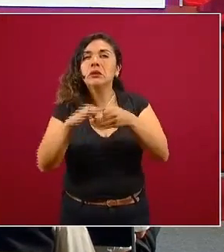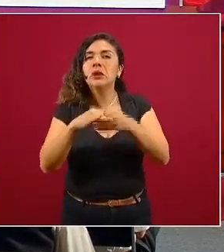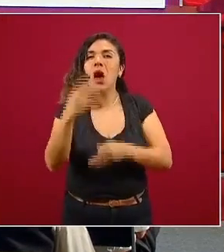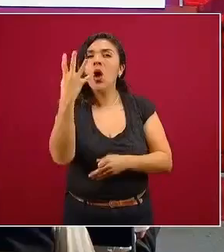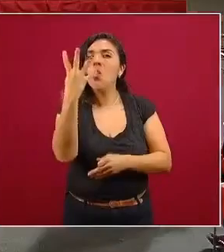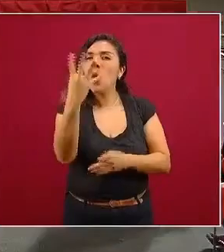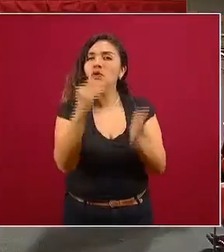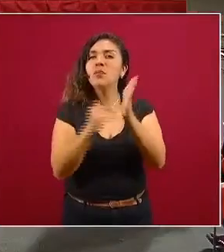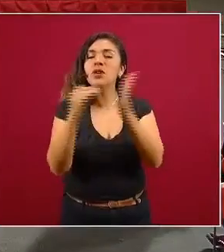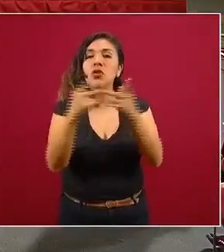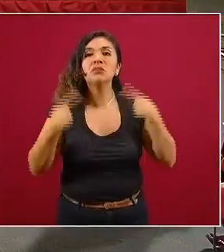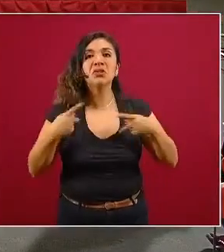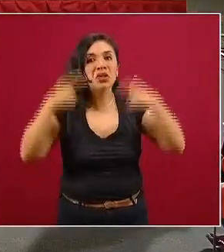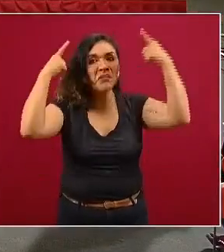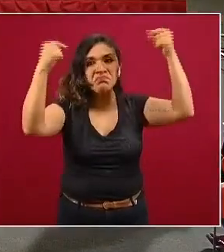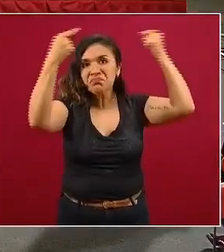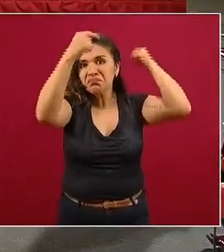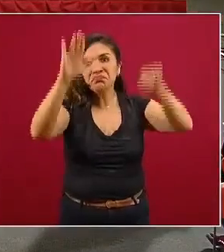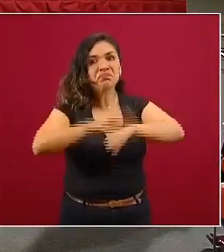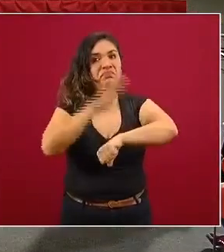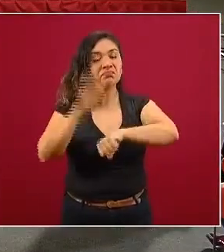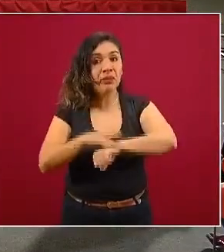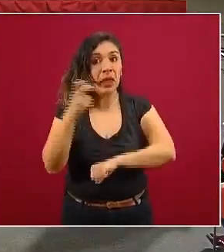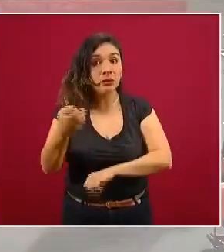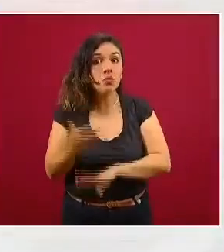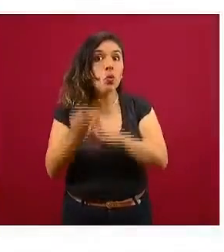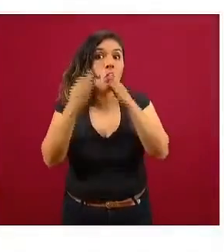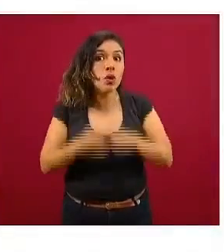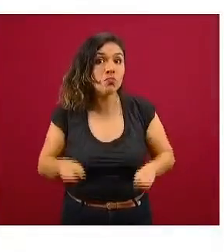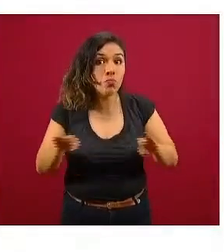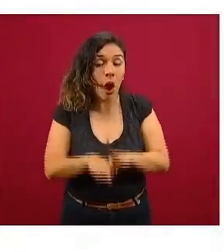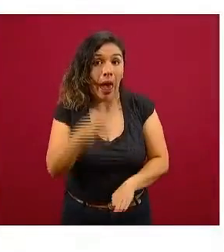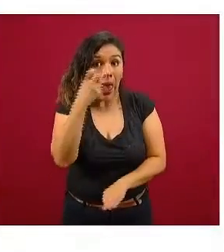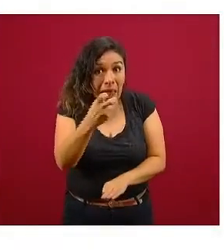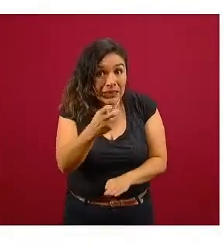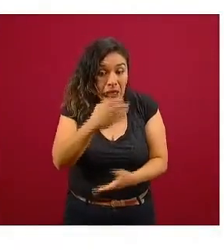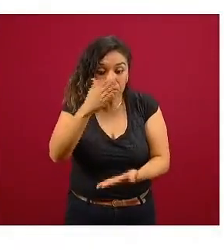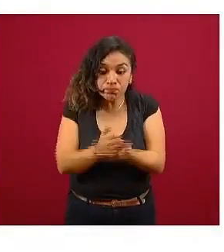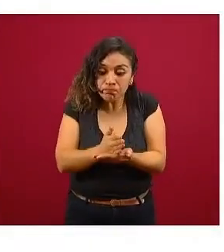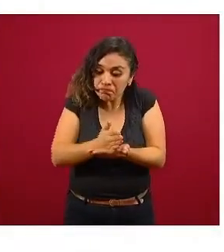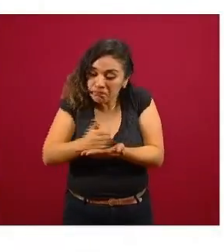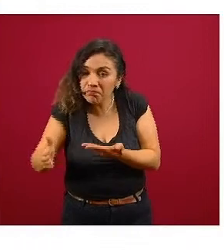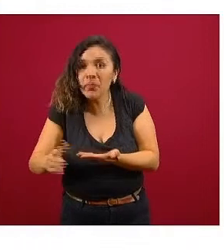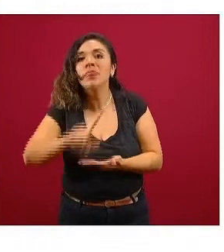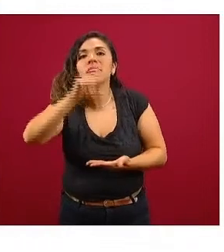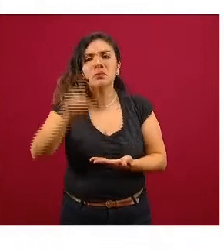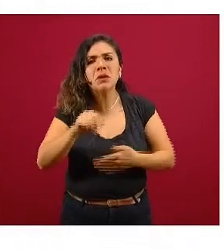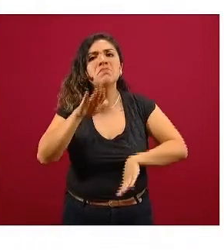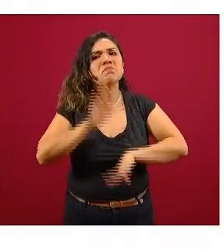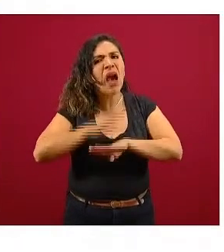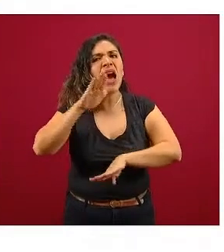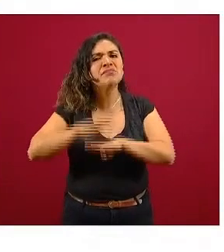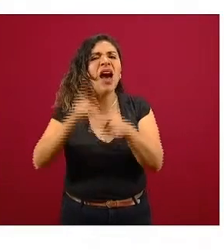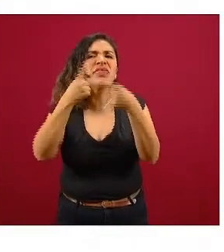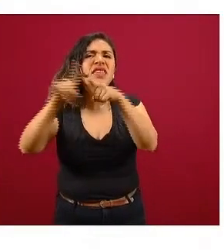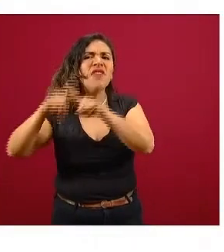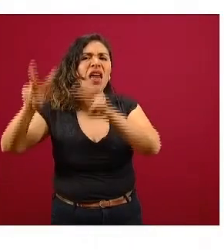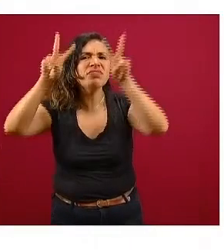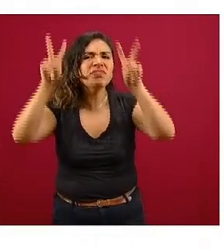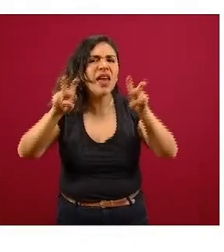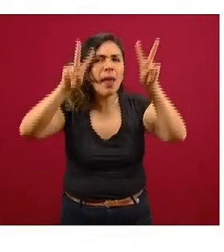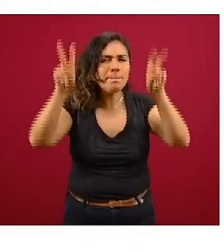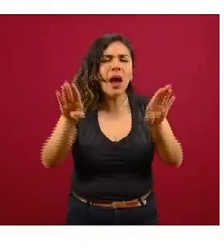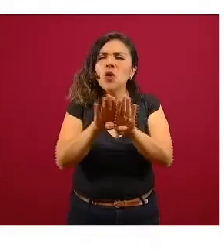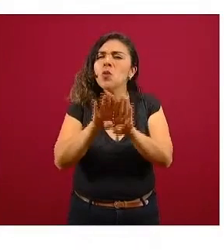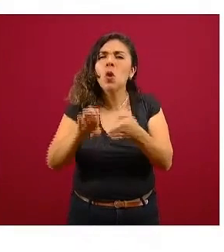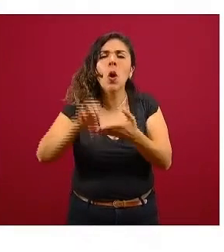de graduados. Ha sido fundamental. A partir de ahí fuimos abarcando diferentes temas.